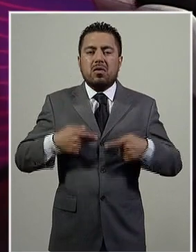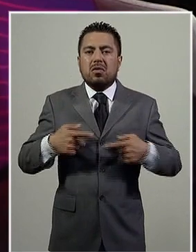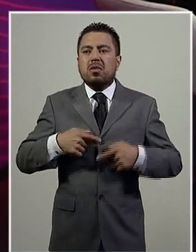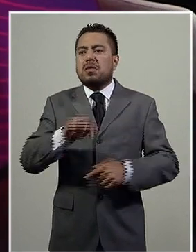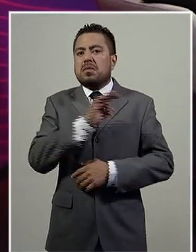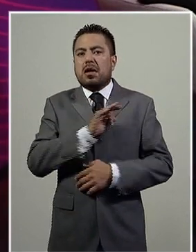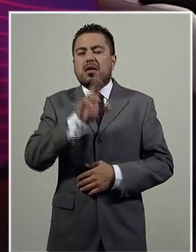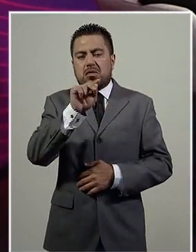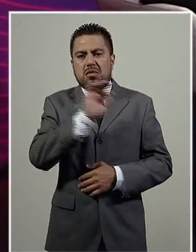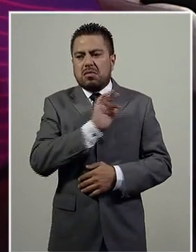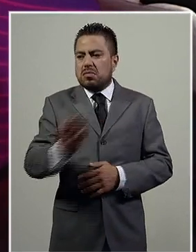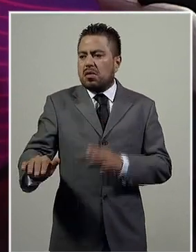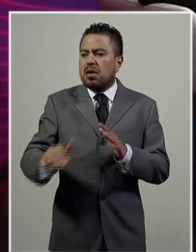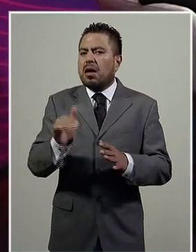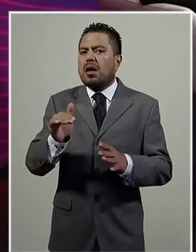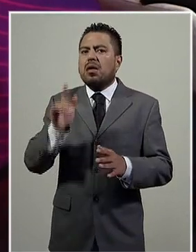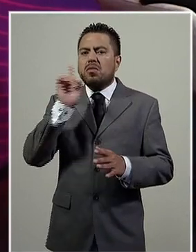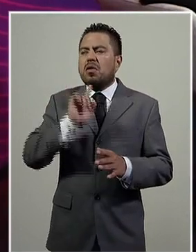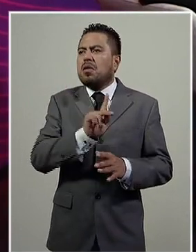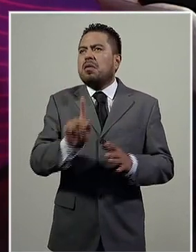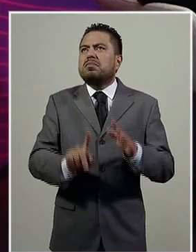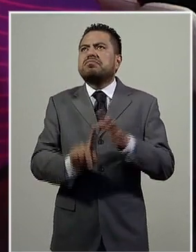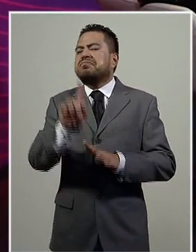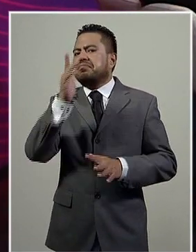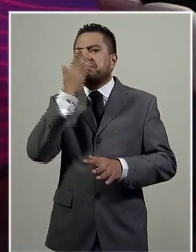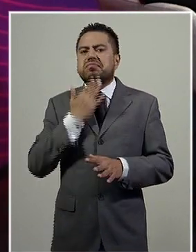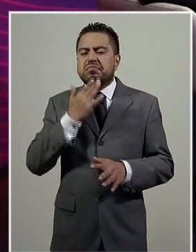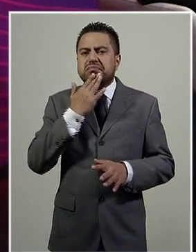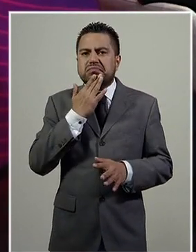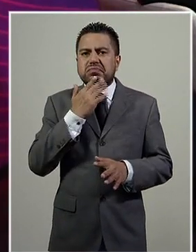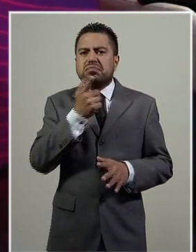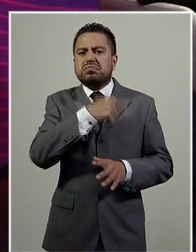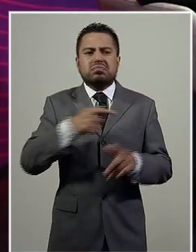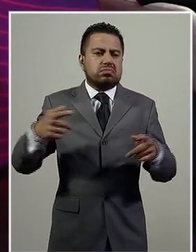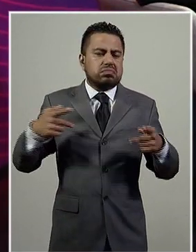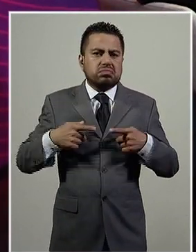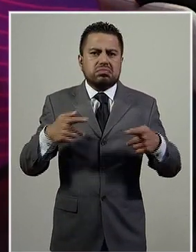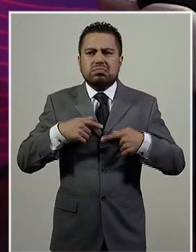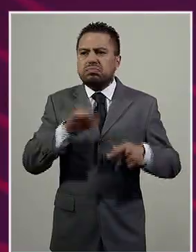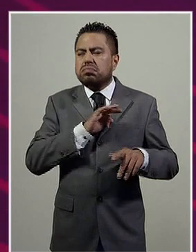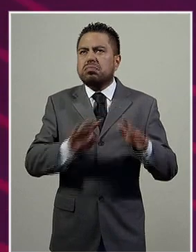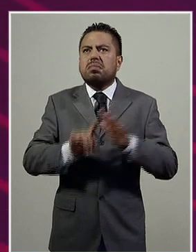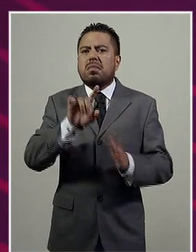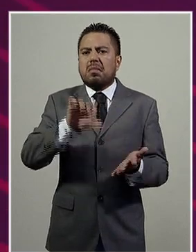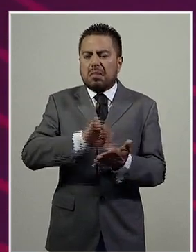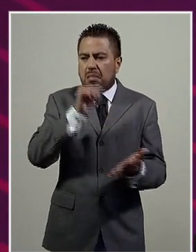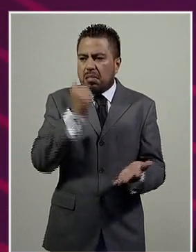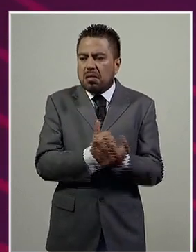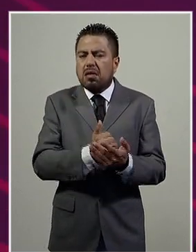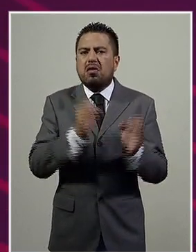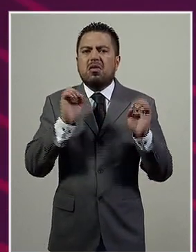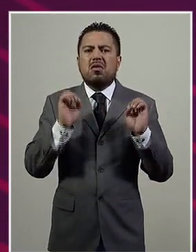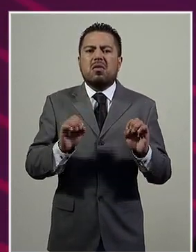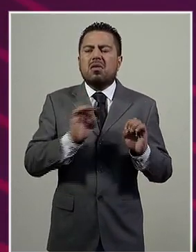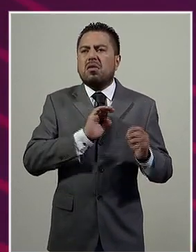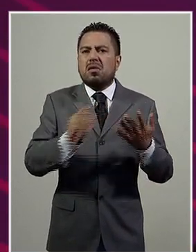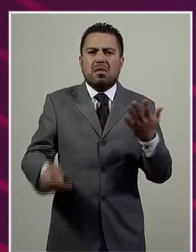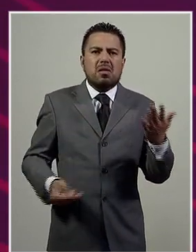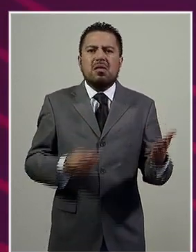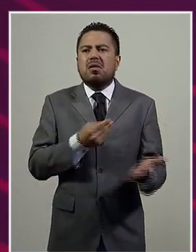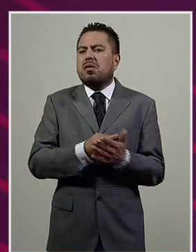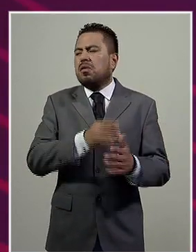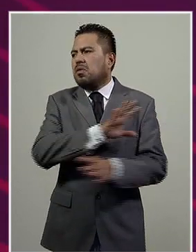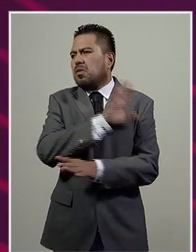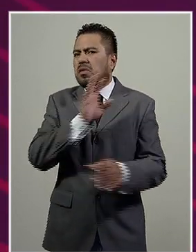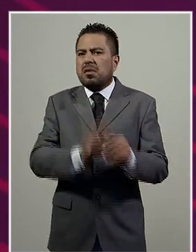pues entonces no puedo mandar mujeres al espacio, ¿no? O no puedo mandar a gente que tenga enanismo, o no puedo mandar entonces es toda